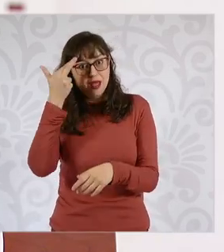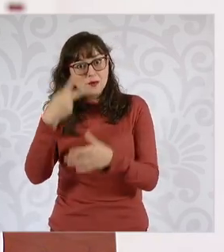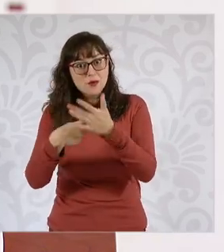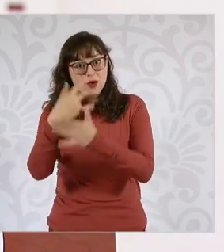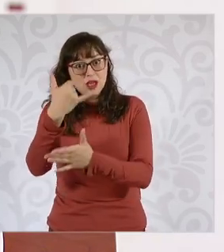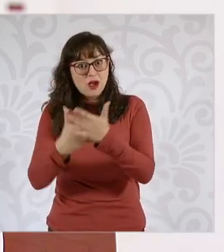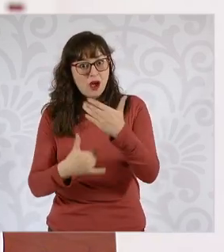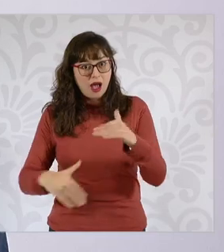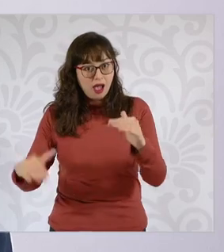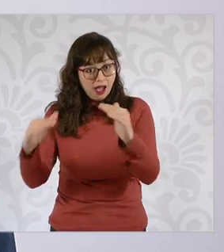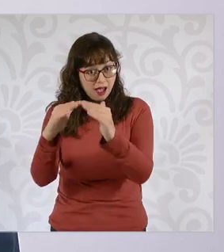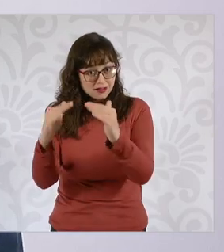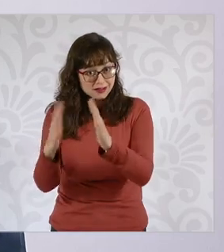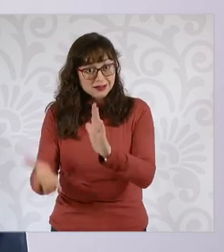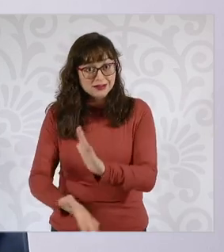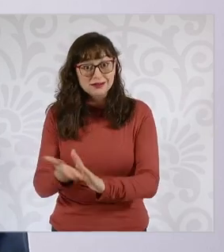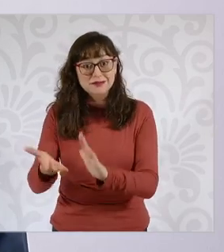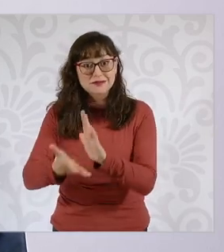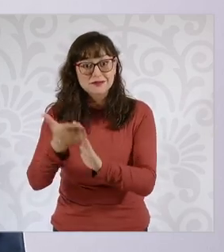la vivienda genera mucho empleo.